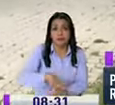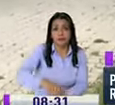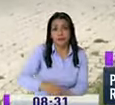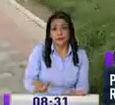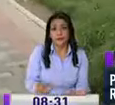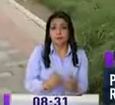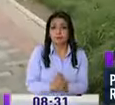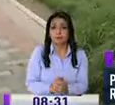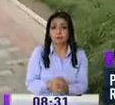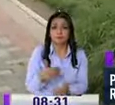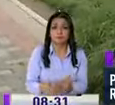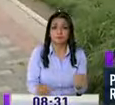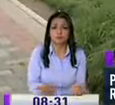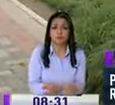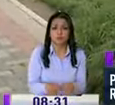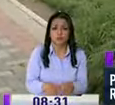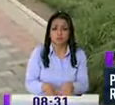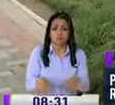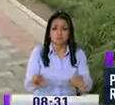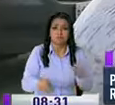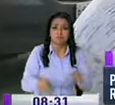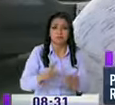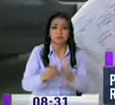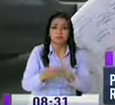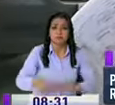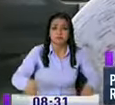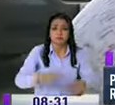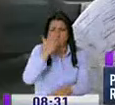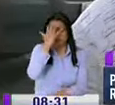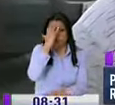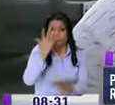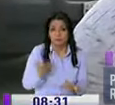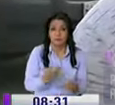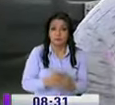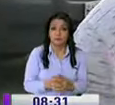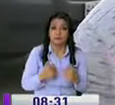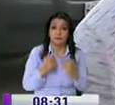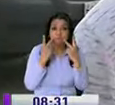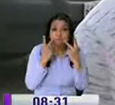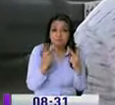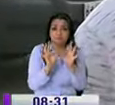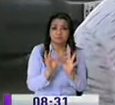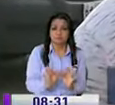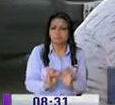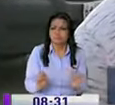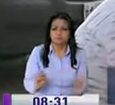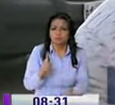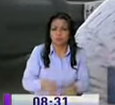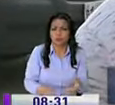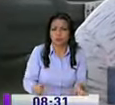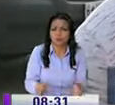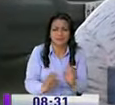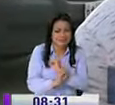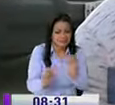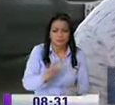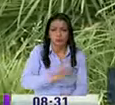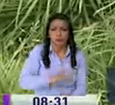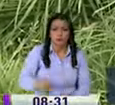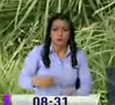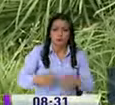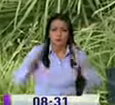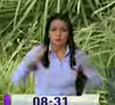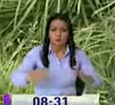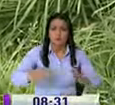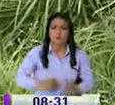las semanas, la acumulación de basura preocupa a los vecinos. Se puede observar de que no hay mantenimiento de ninguna índole del municipio de Quito.